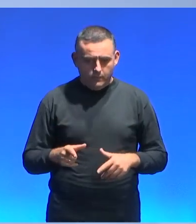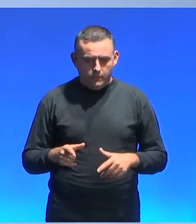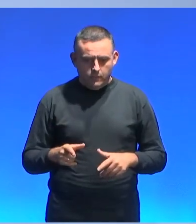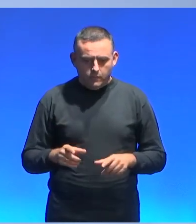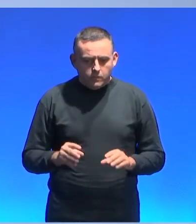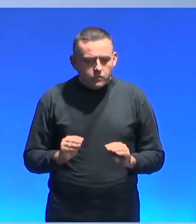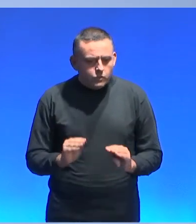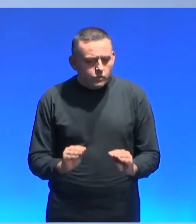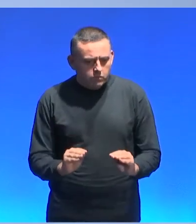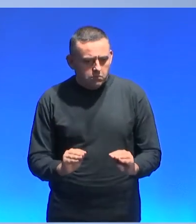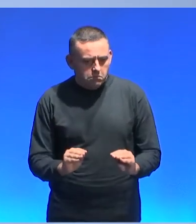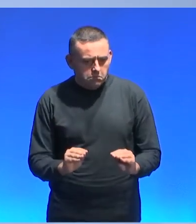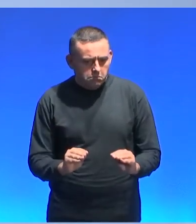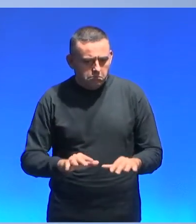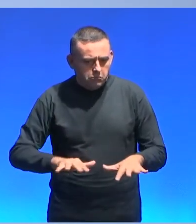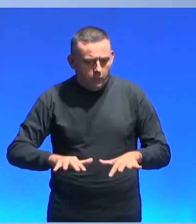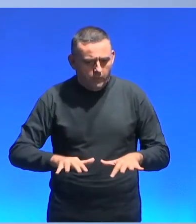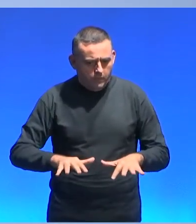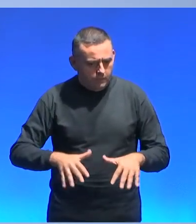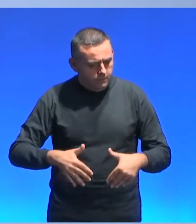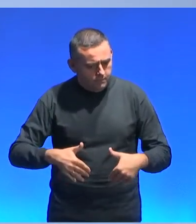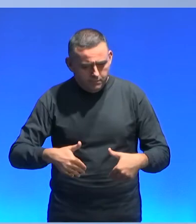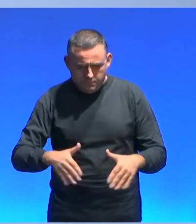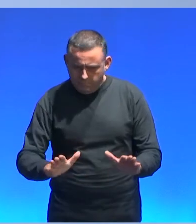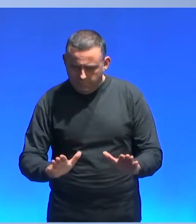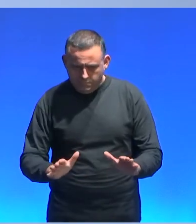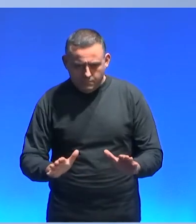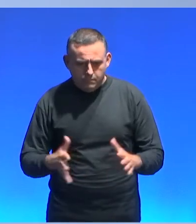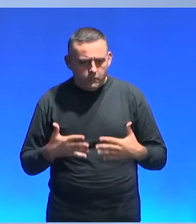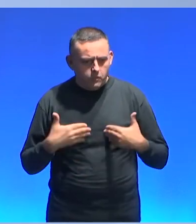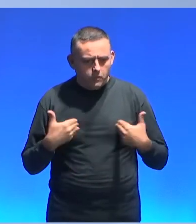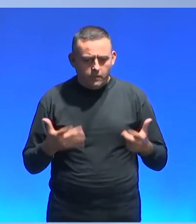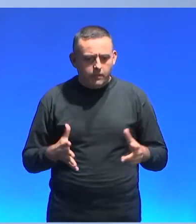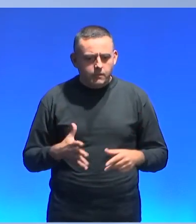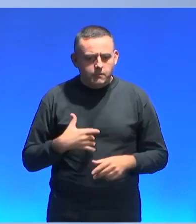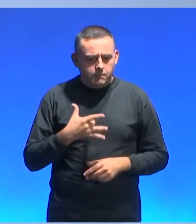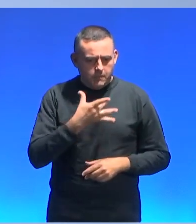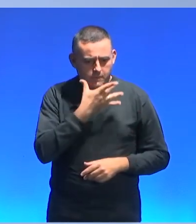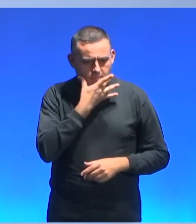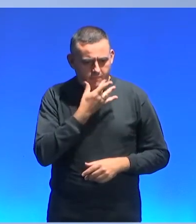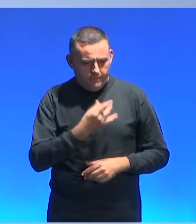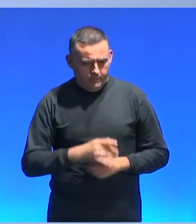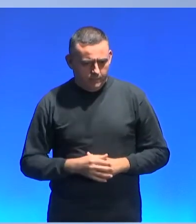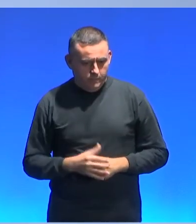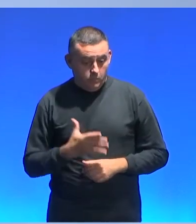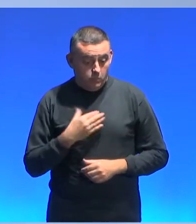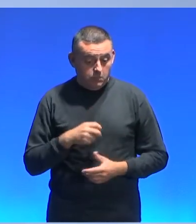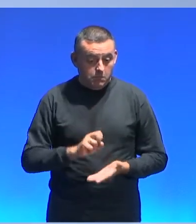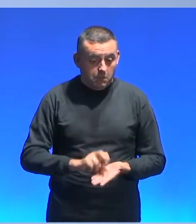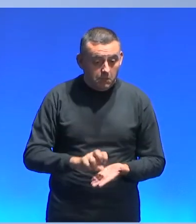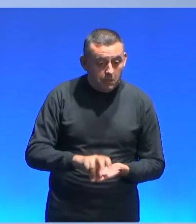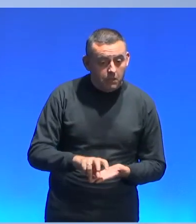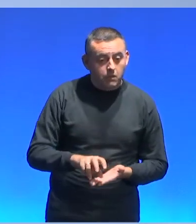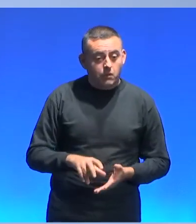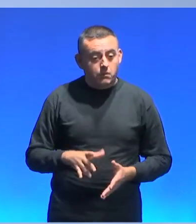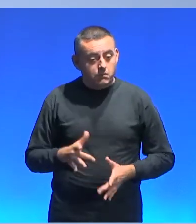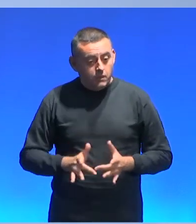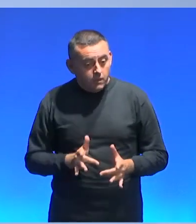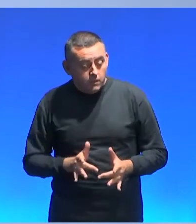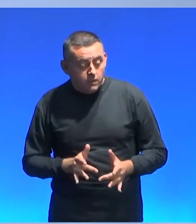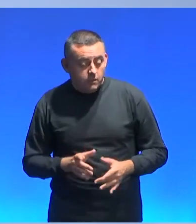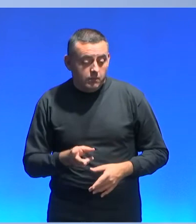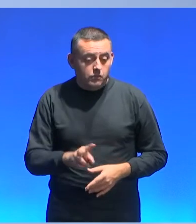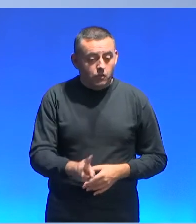medios en la forma más fácil posible, caminando en bicicleta, que son las